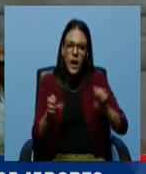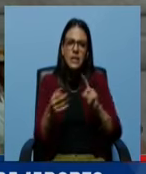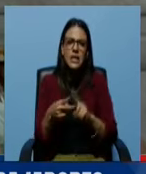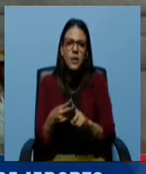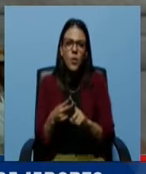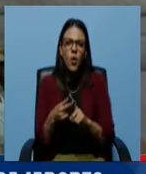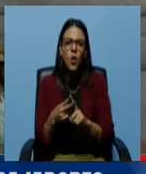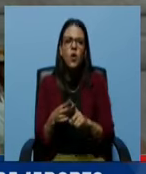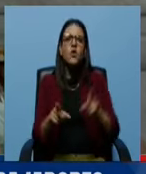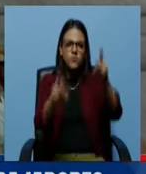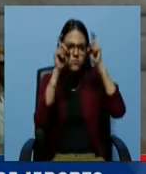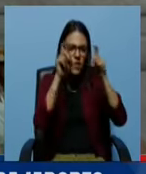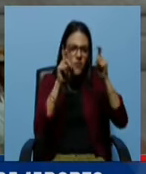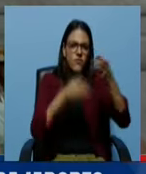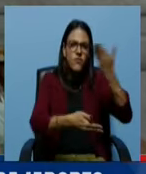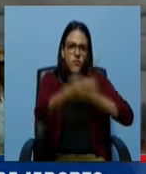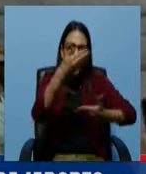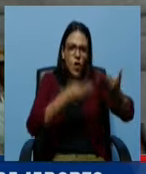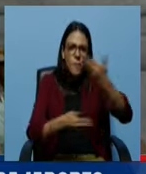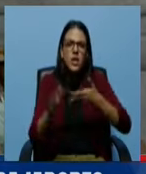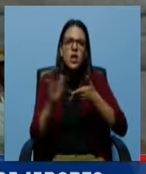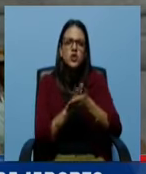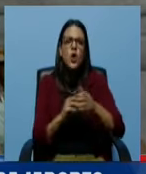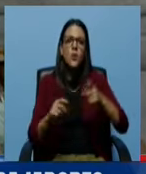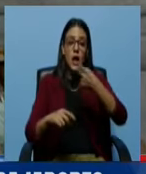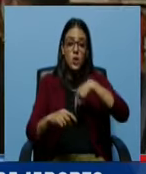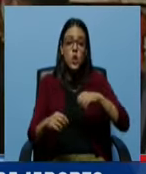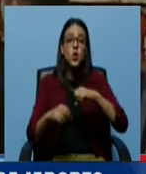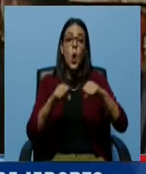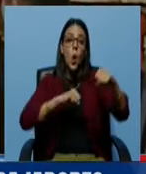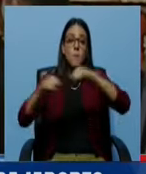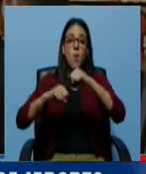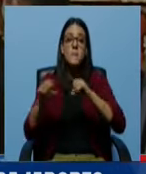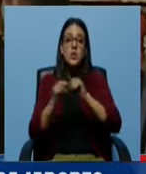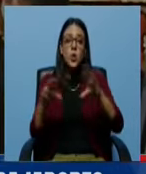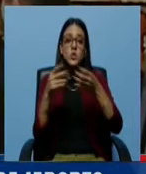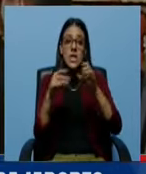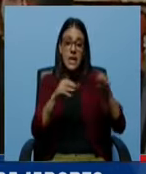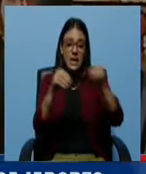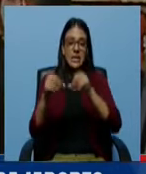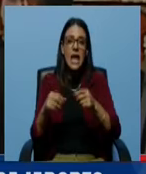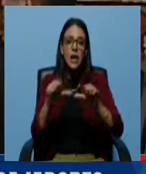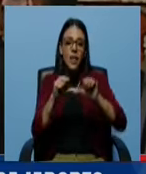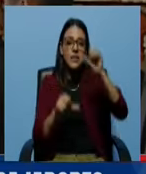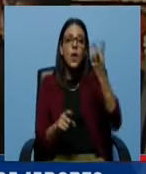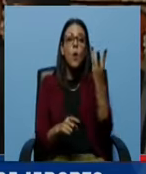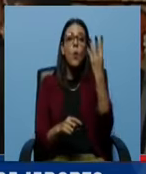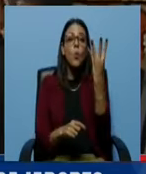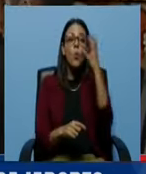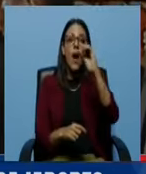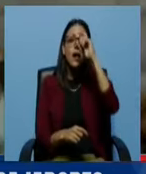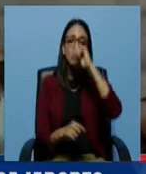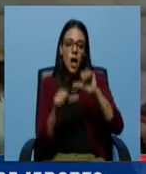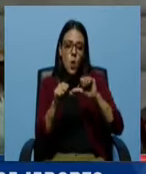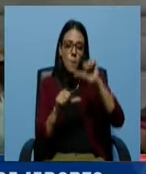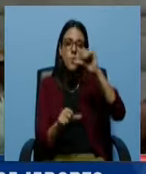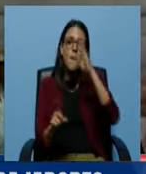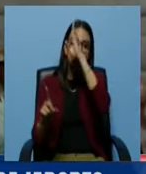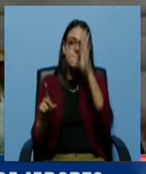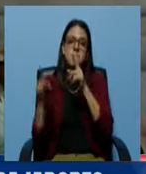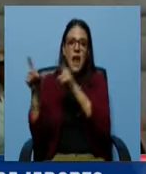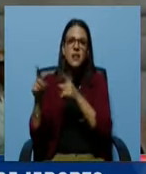y formador que el Movimiento Sin Tierra ha desarrollado ya durante 40 años. Nosotros